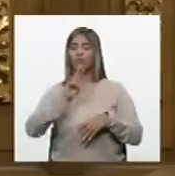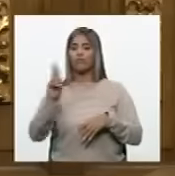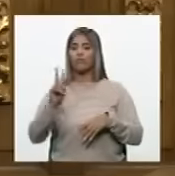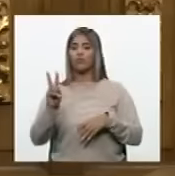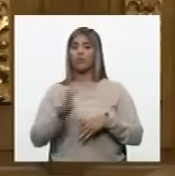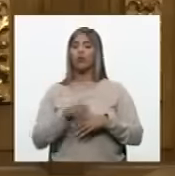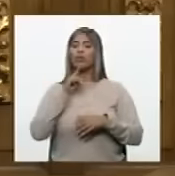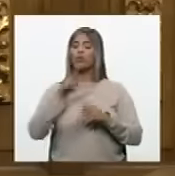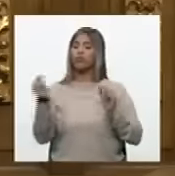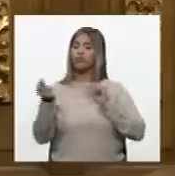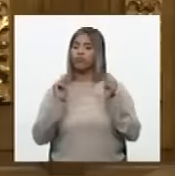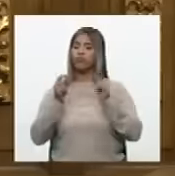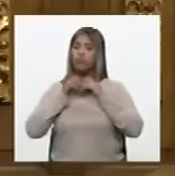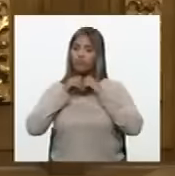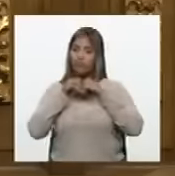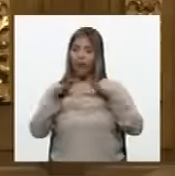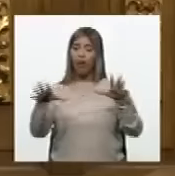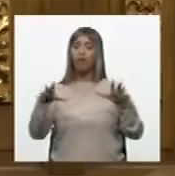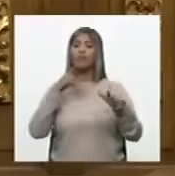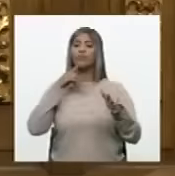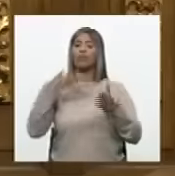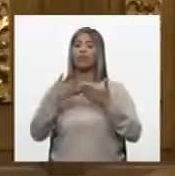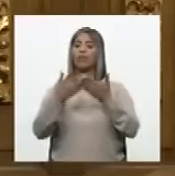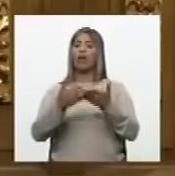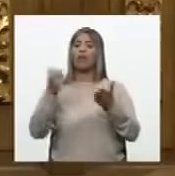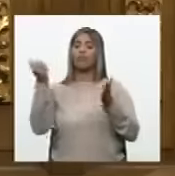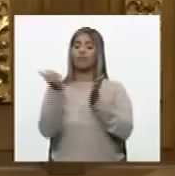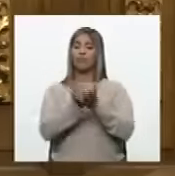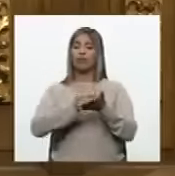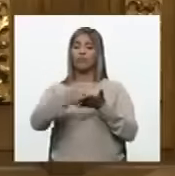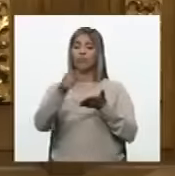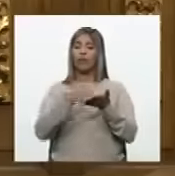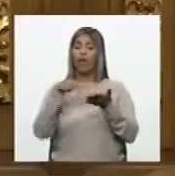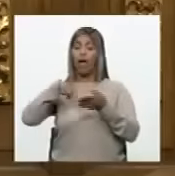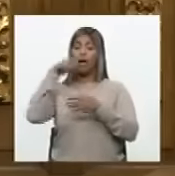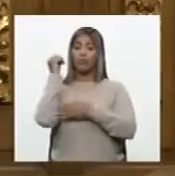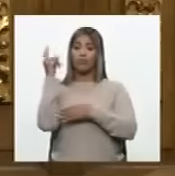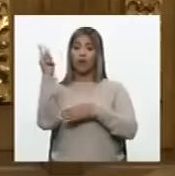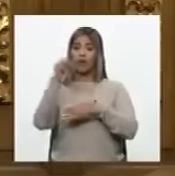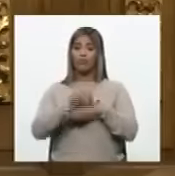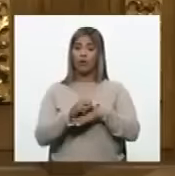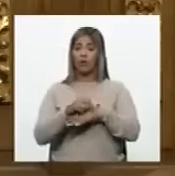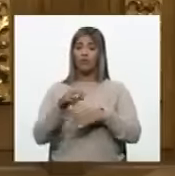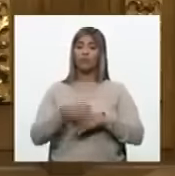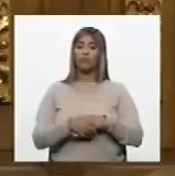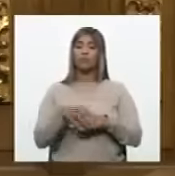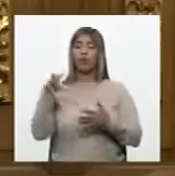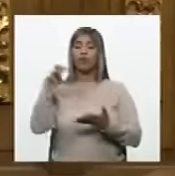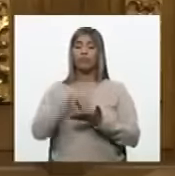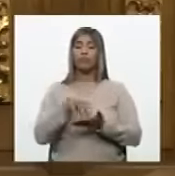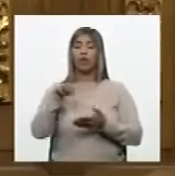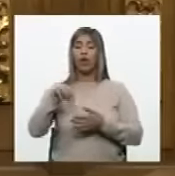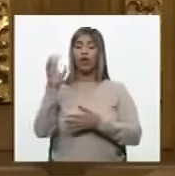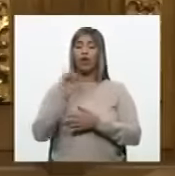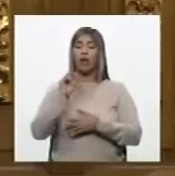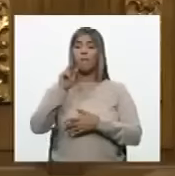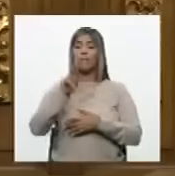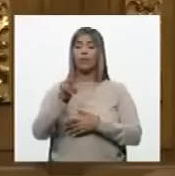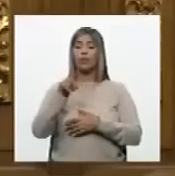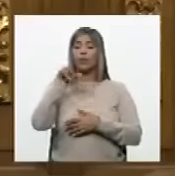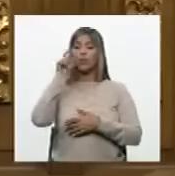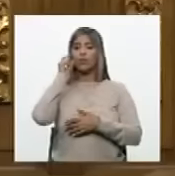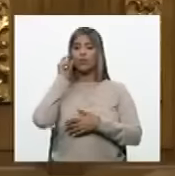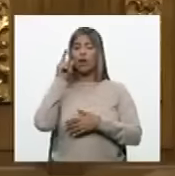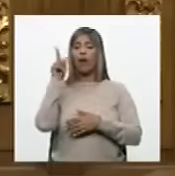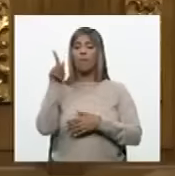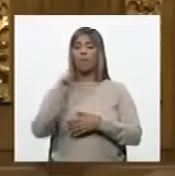máxima difusión. Dado, firmado y sellado en el Palacio Federal Legislativo, sede de la Asamblea Nacional en Caracas a los 21 días del